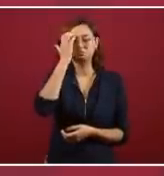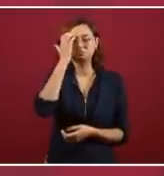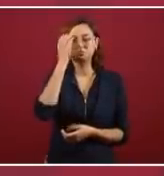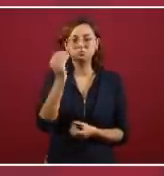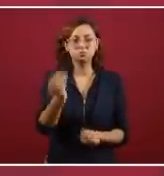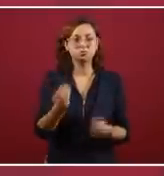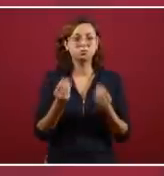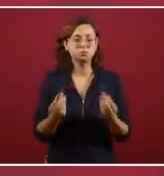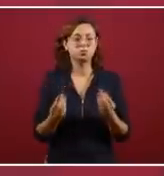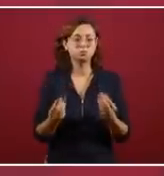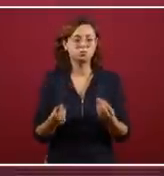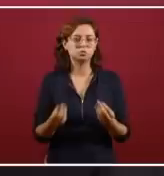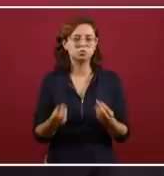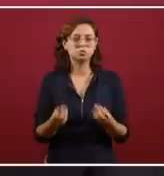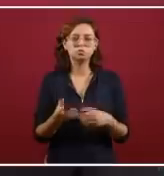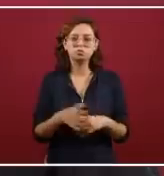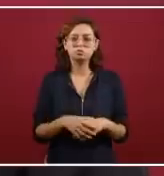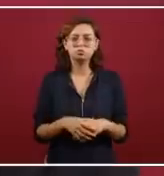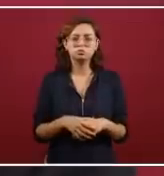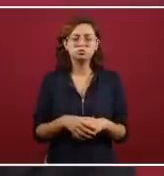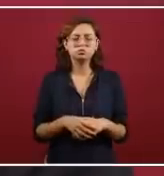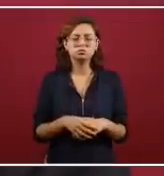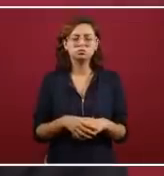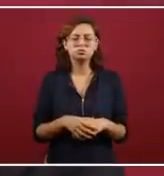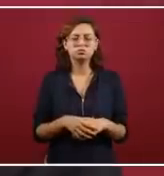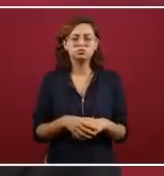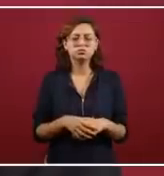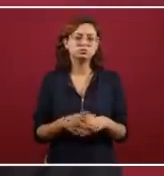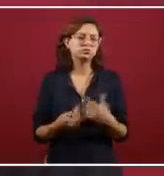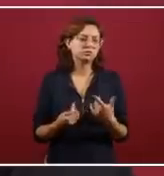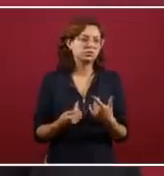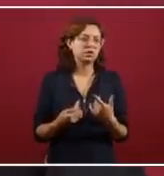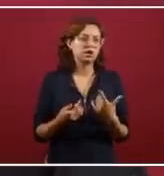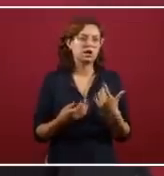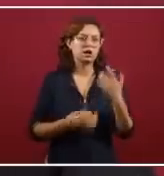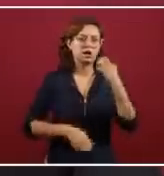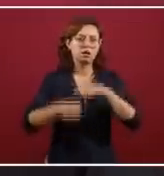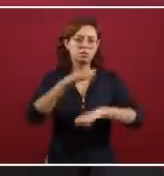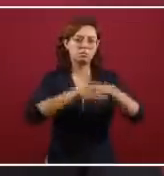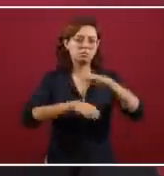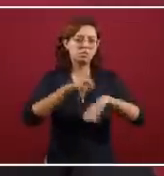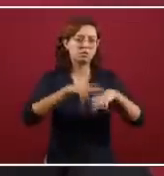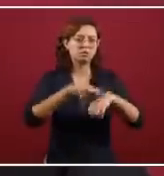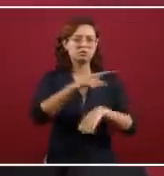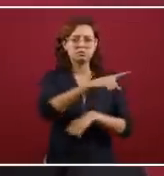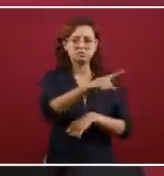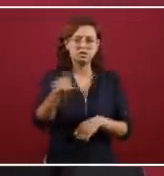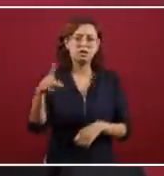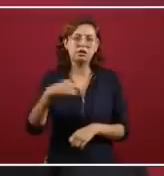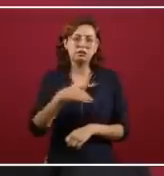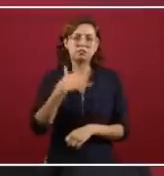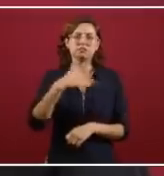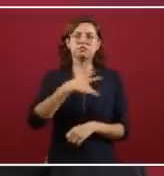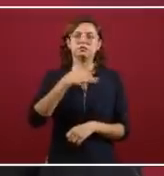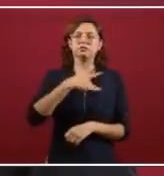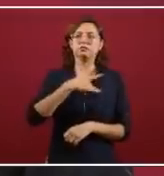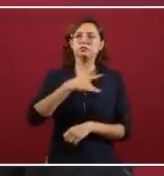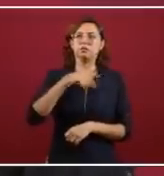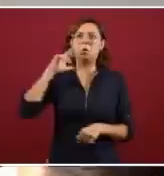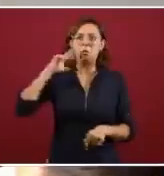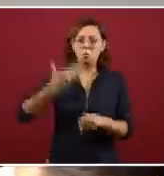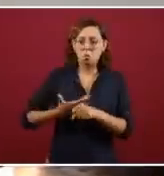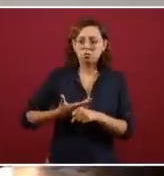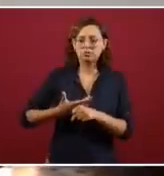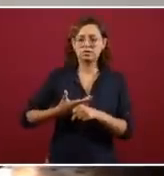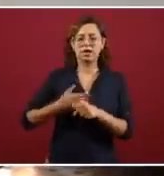favorablemente acerca de que las empresas tengan esta dimensión social, cívica,